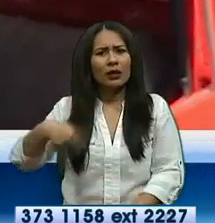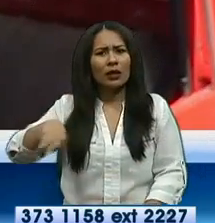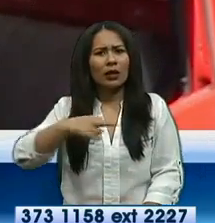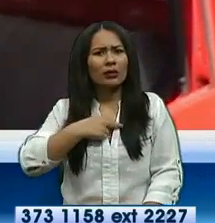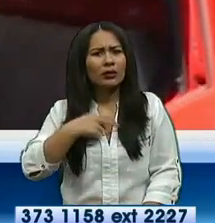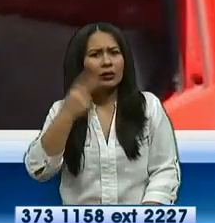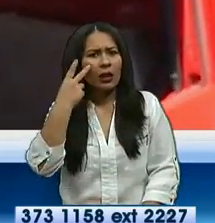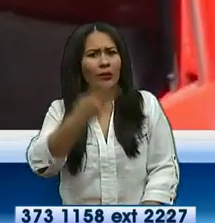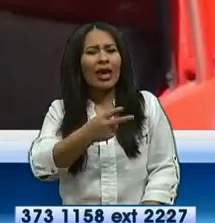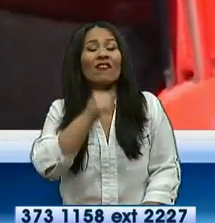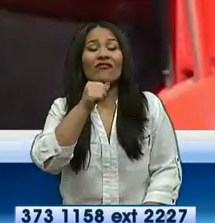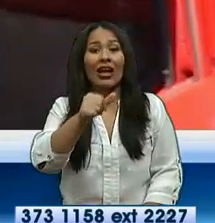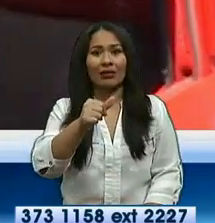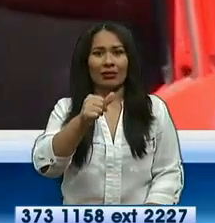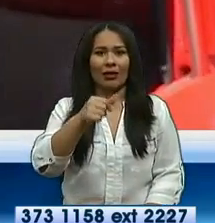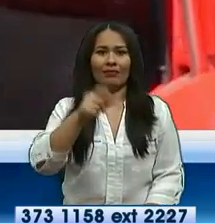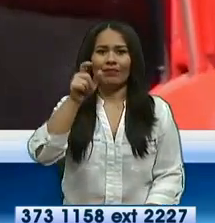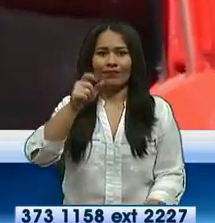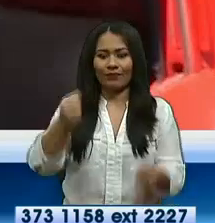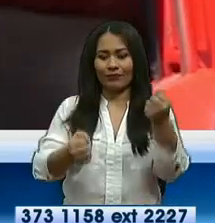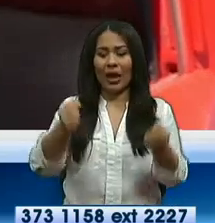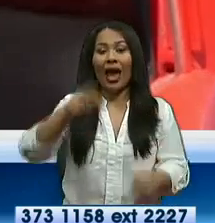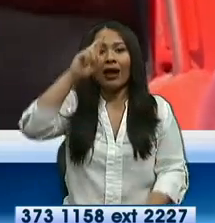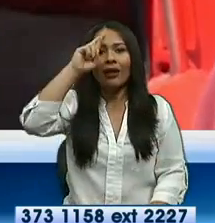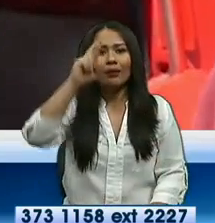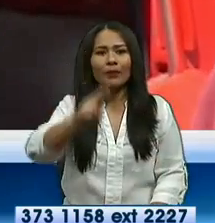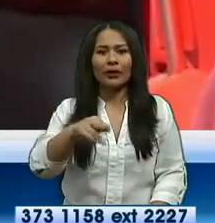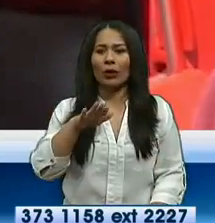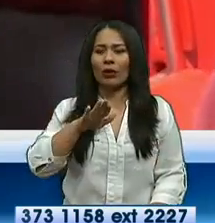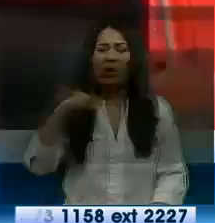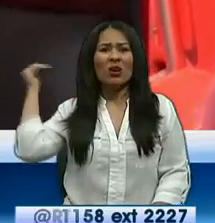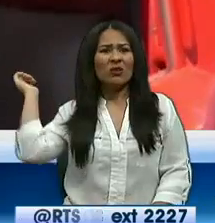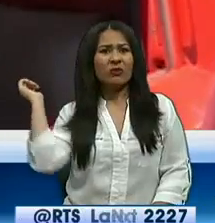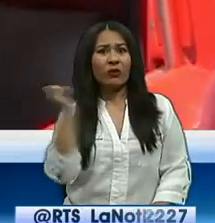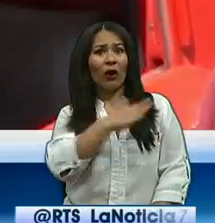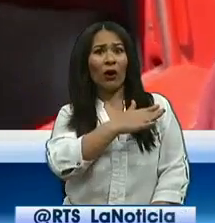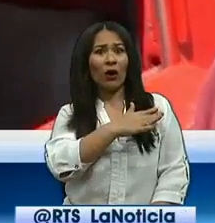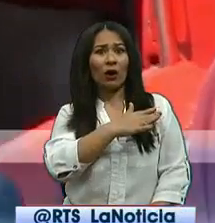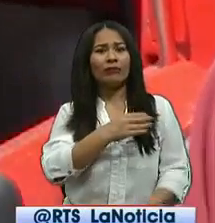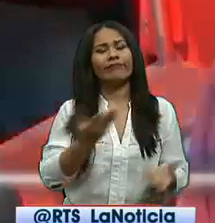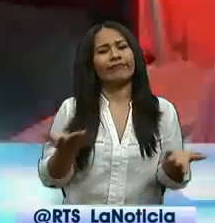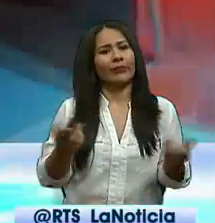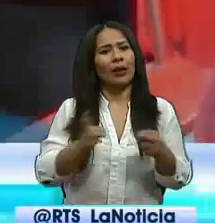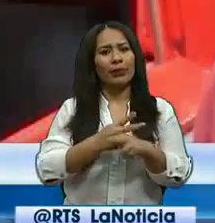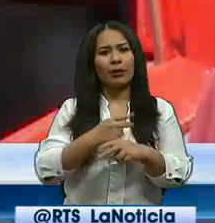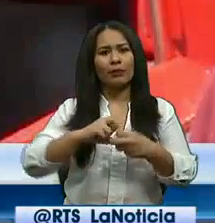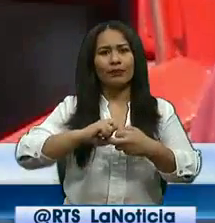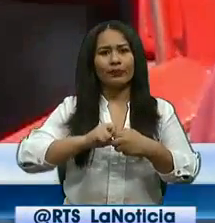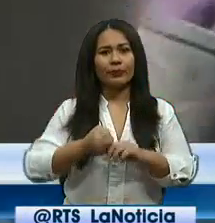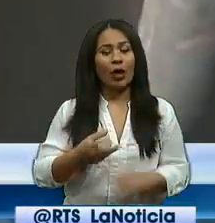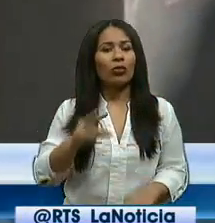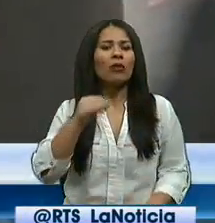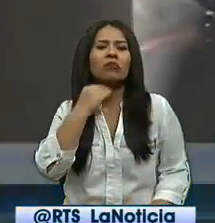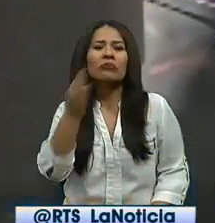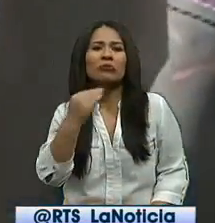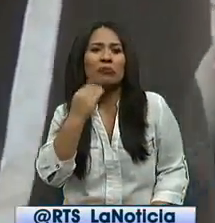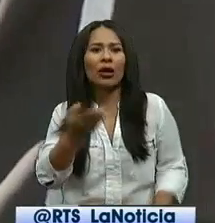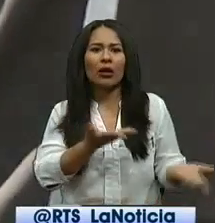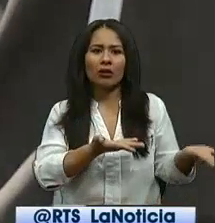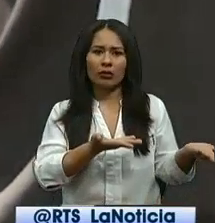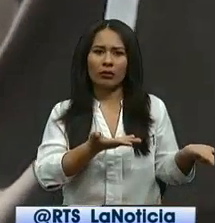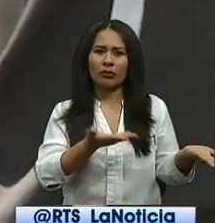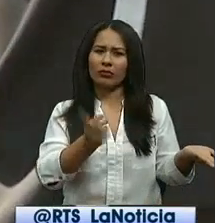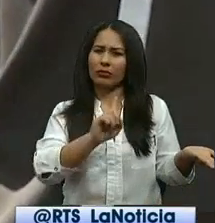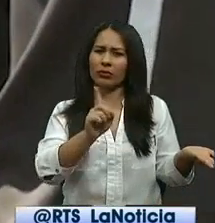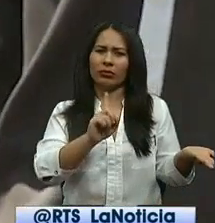entonces los carros no respetan, sino cantar café la vía y ir a lo máximo, y por ahí encuentra a alguien, no les importa nada. Luego de casi